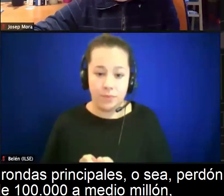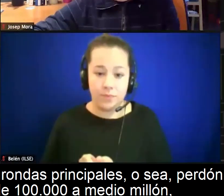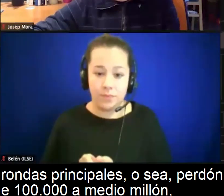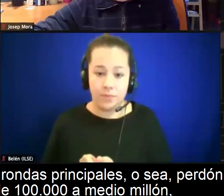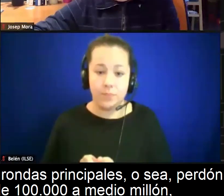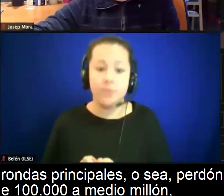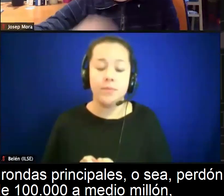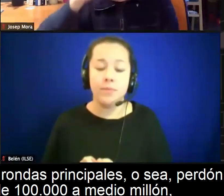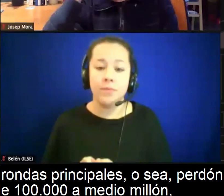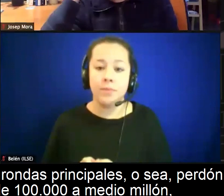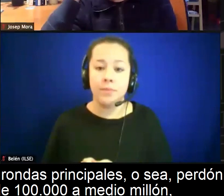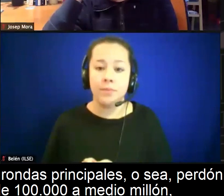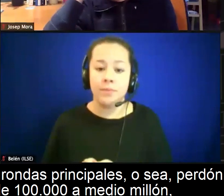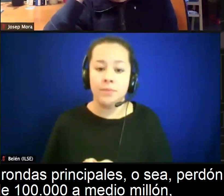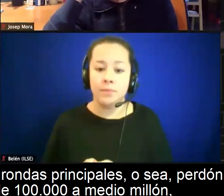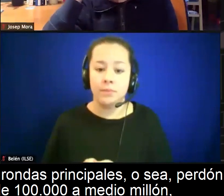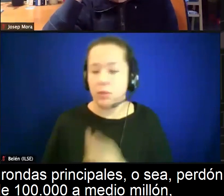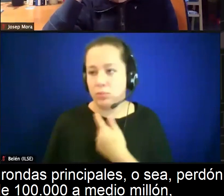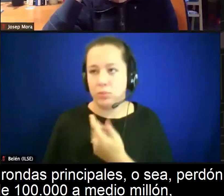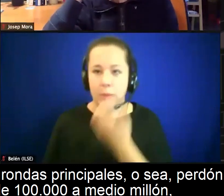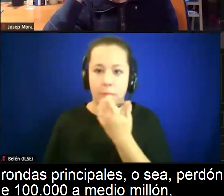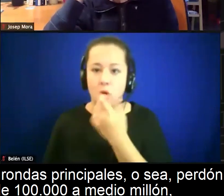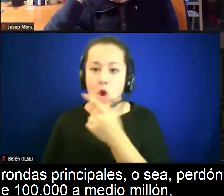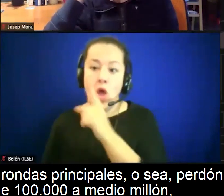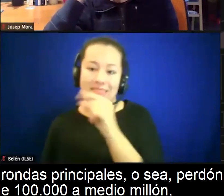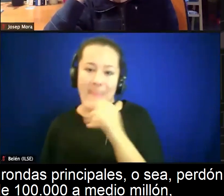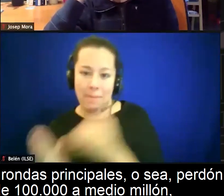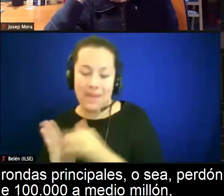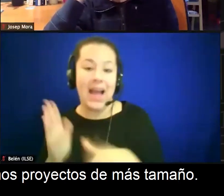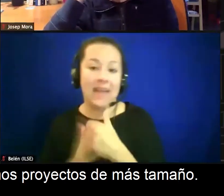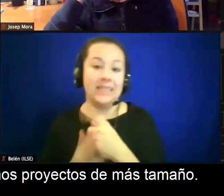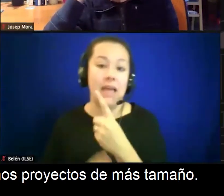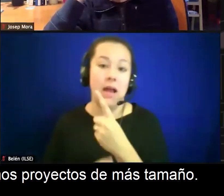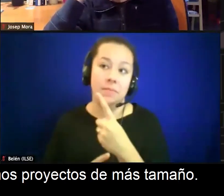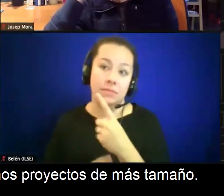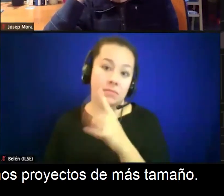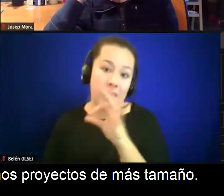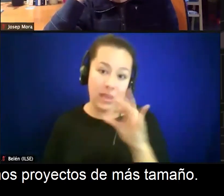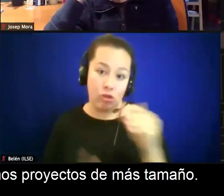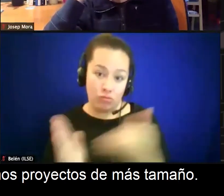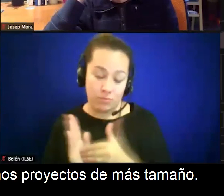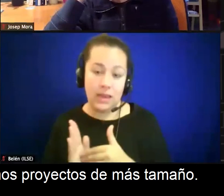iniciales, desde 100.000 a medio millón, pero bueno, o sea, cada vez tenemos proyectos